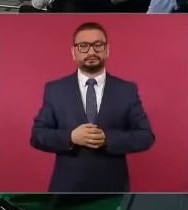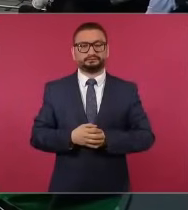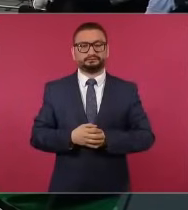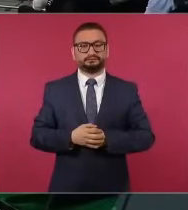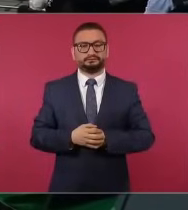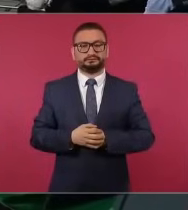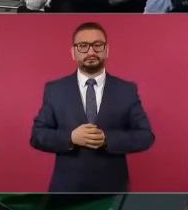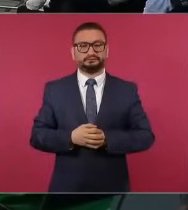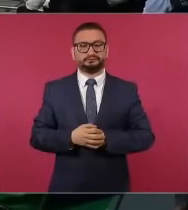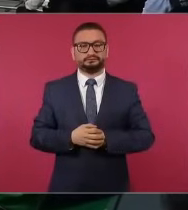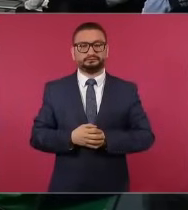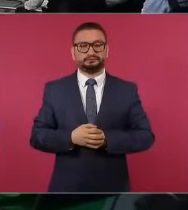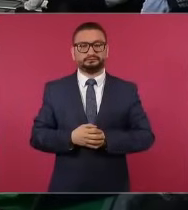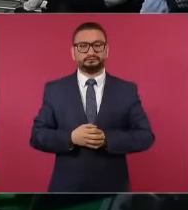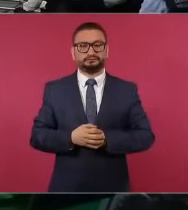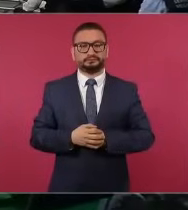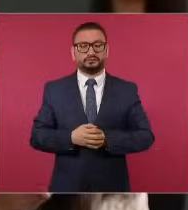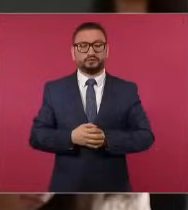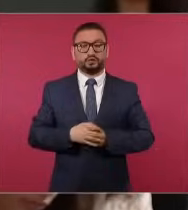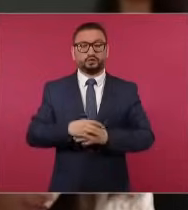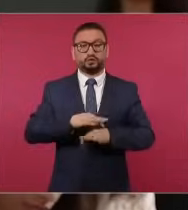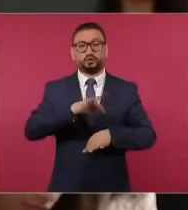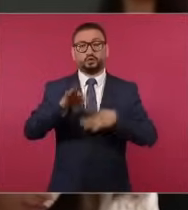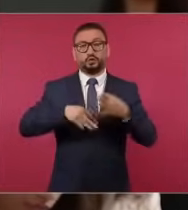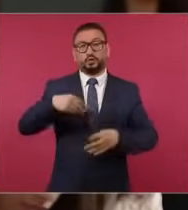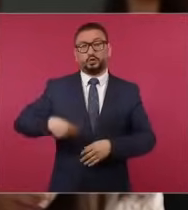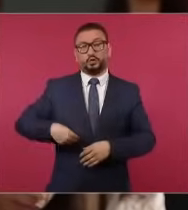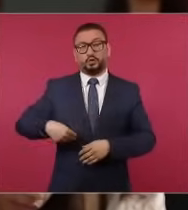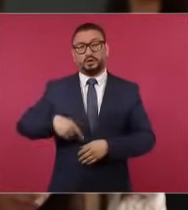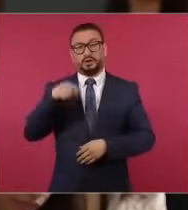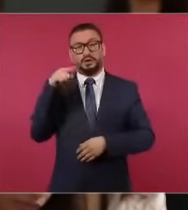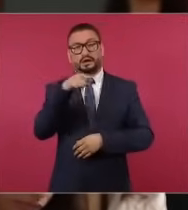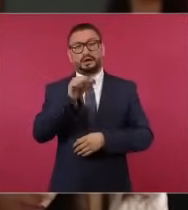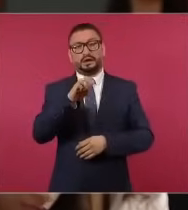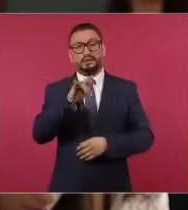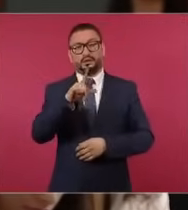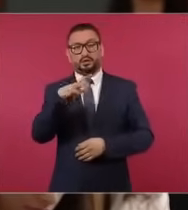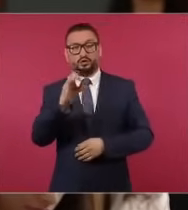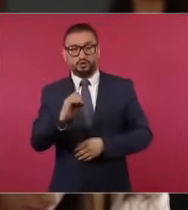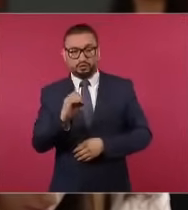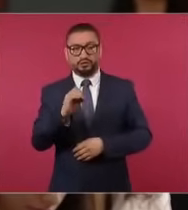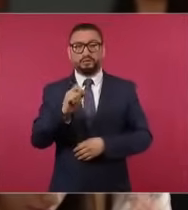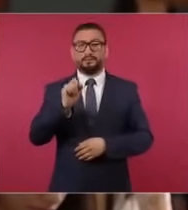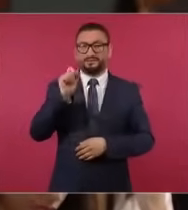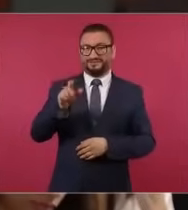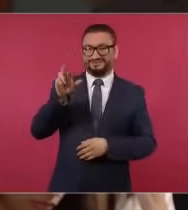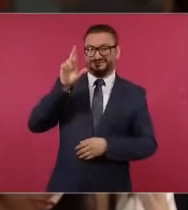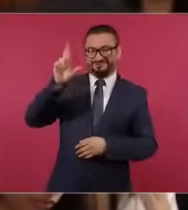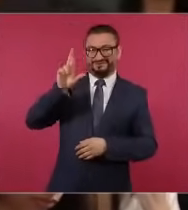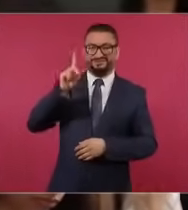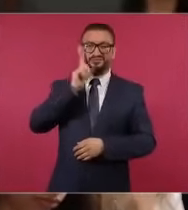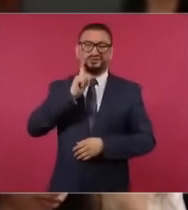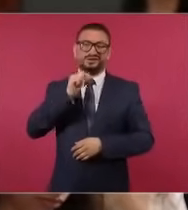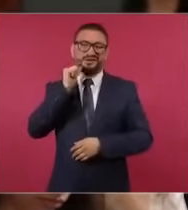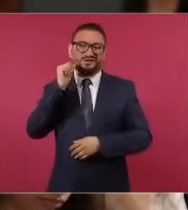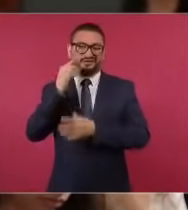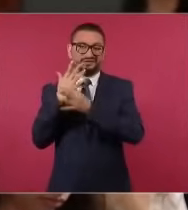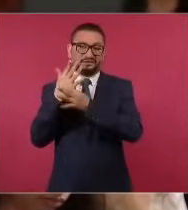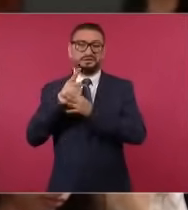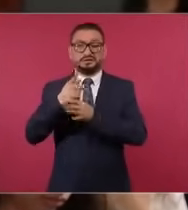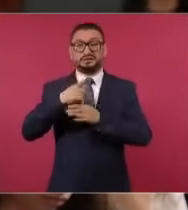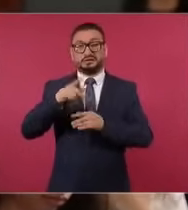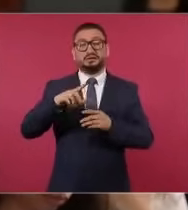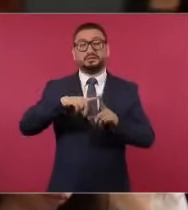vamos de una campaña de todo es culpa de López Obrador, ¿no? Desde Xóchitl Gálvez, que ayer dice que el país está